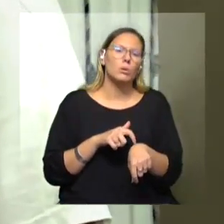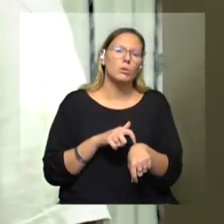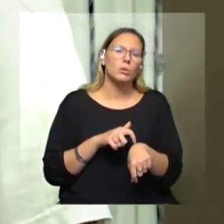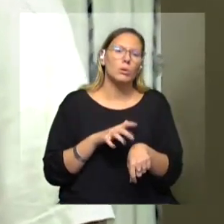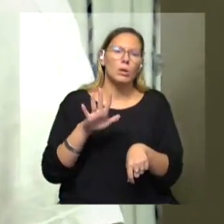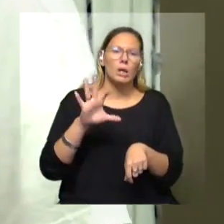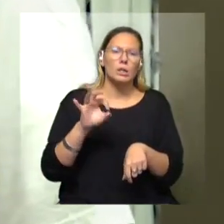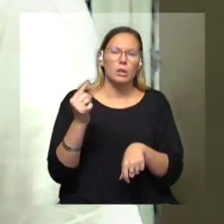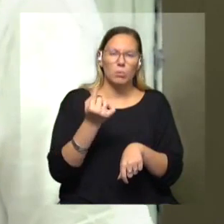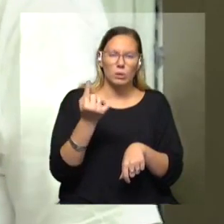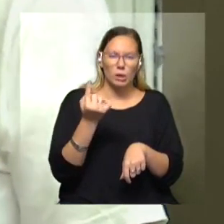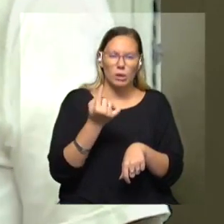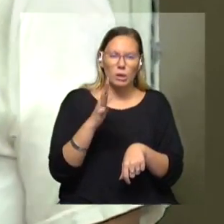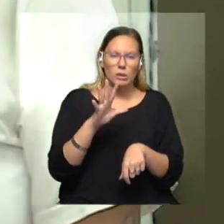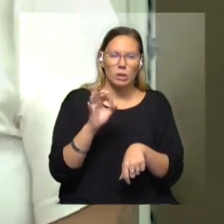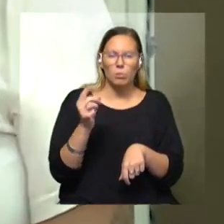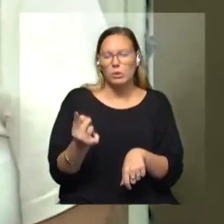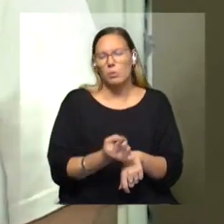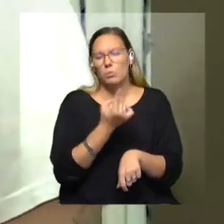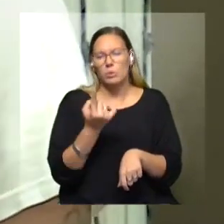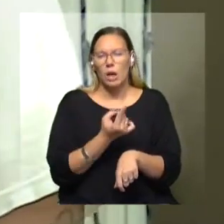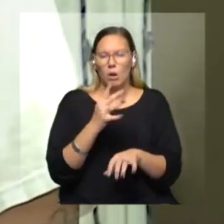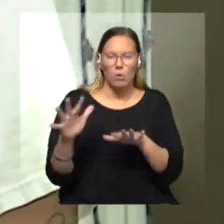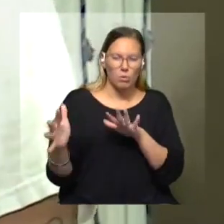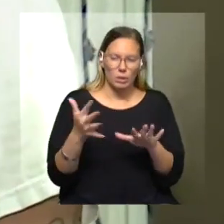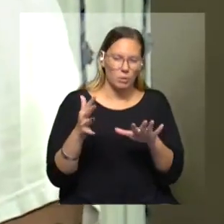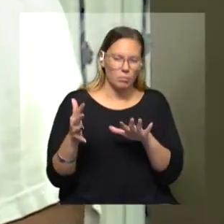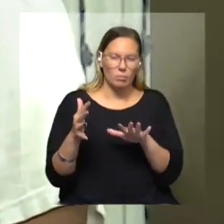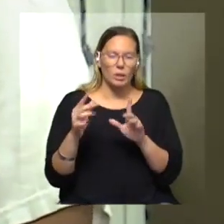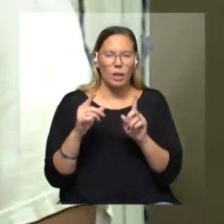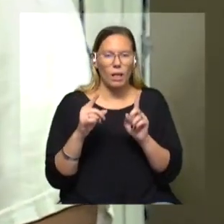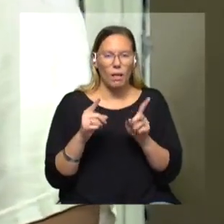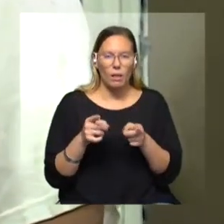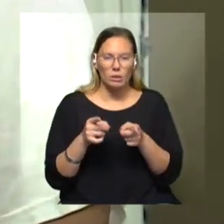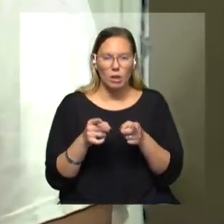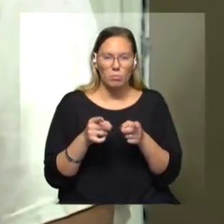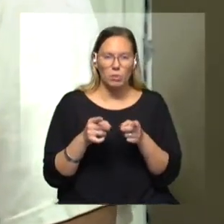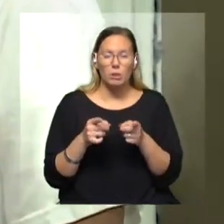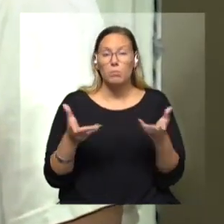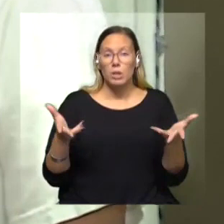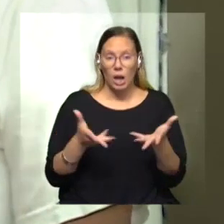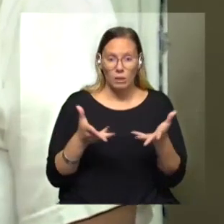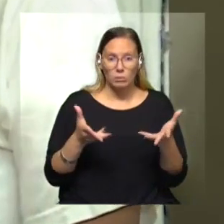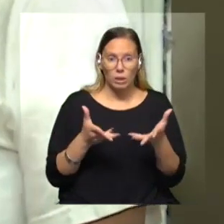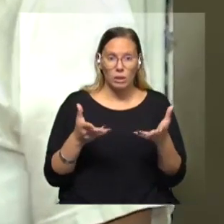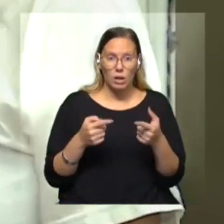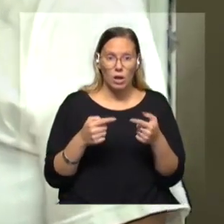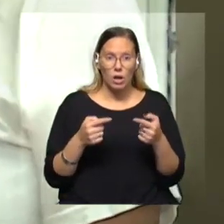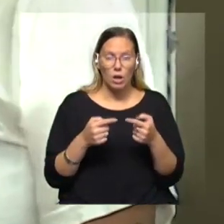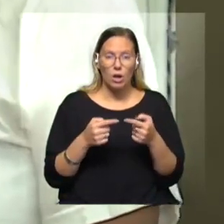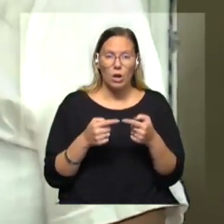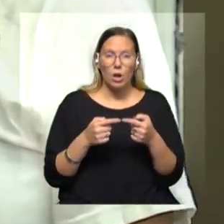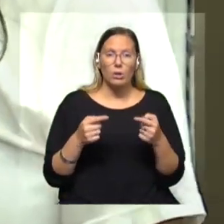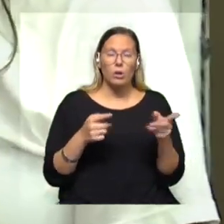Unos 50 minutos, entre 50 minutos y una hora, así. Y también me parece que eso es como muy contemporáneo, unas cosas que también está separado